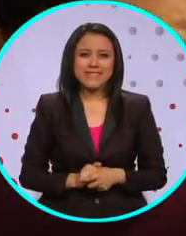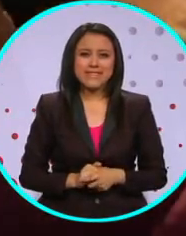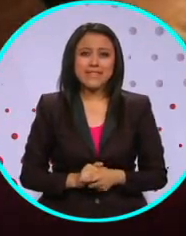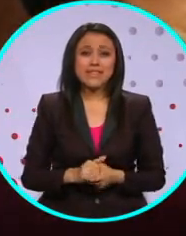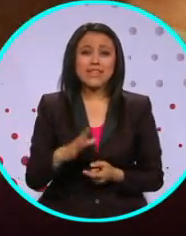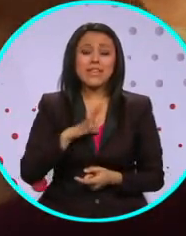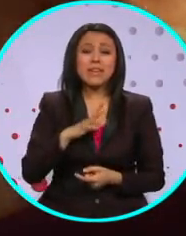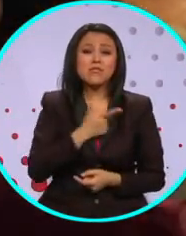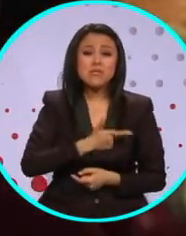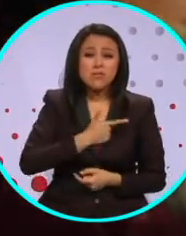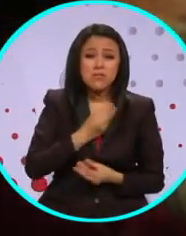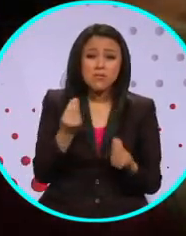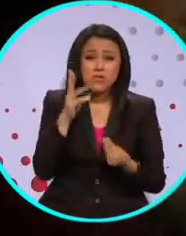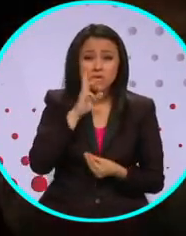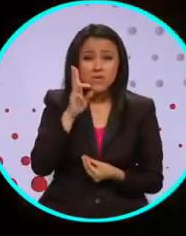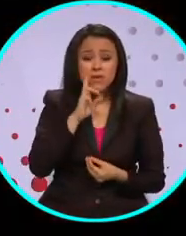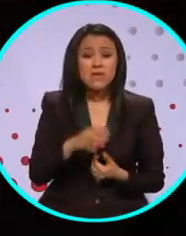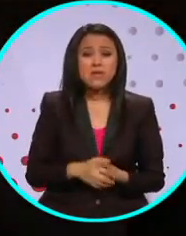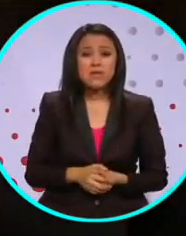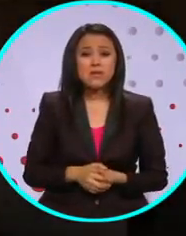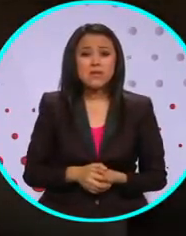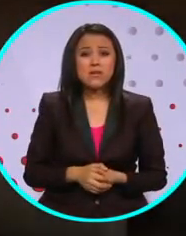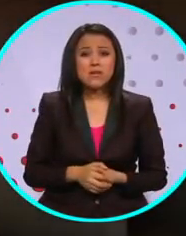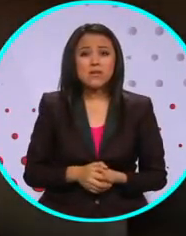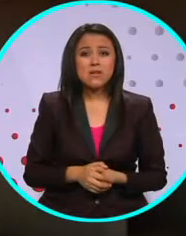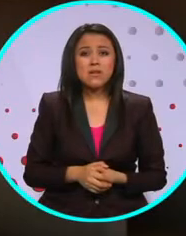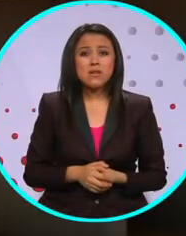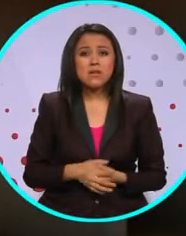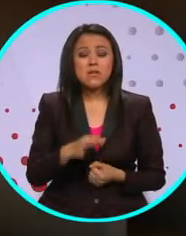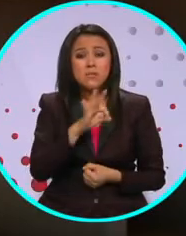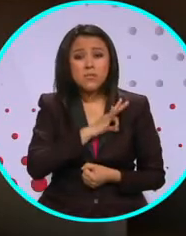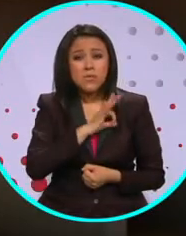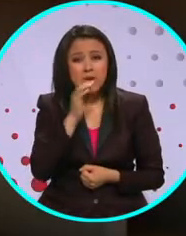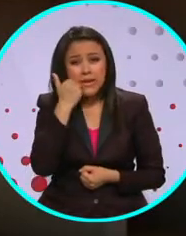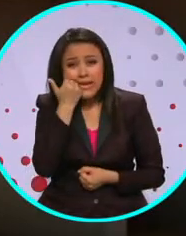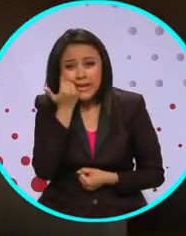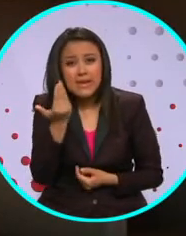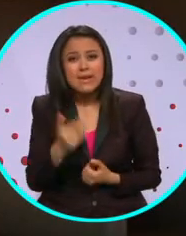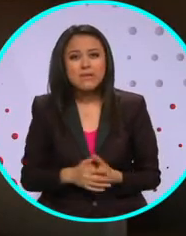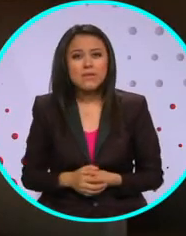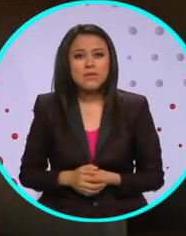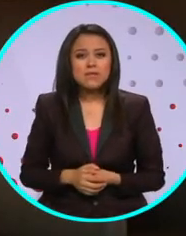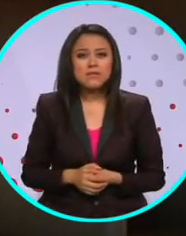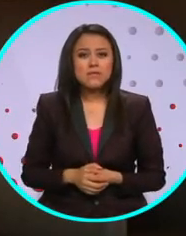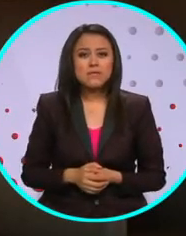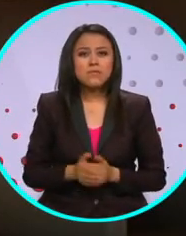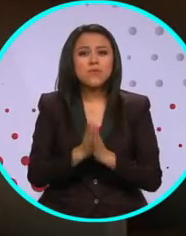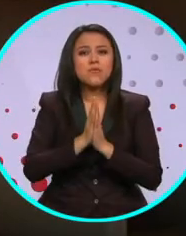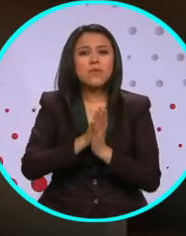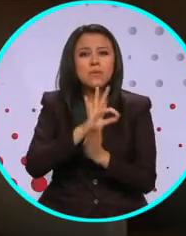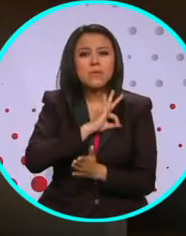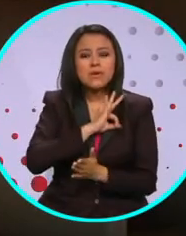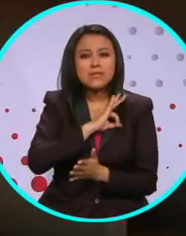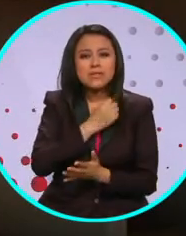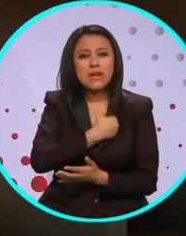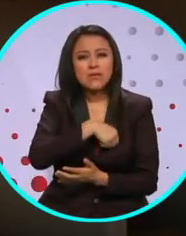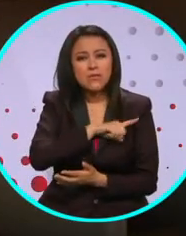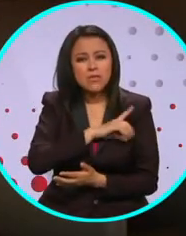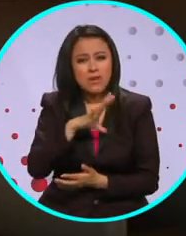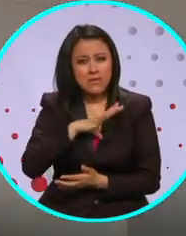Me gustará mucho ir a la villa. Quiero pedirle a sus plantas que me manden mi